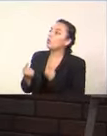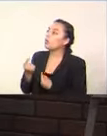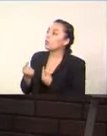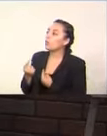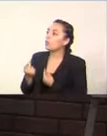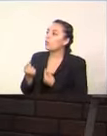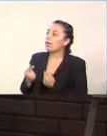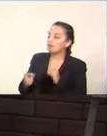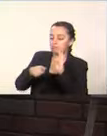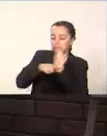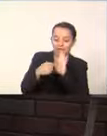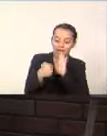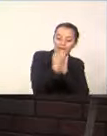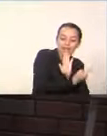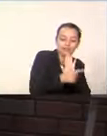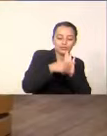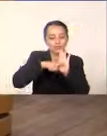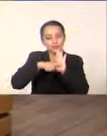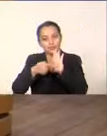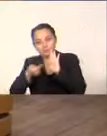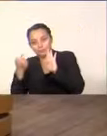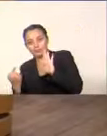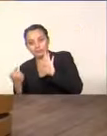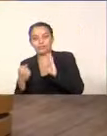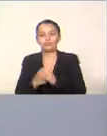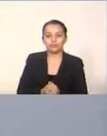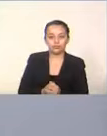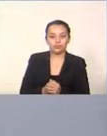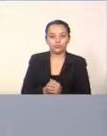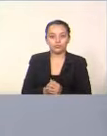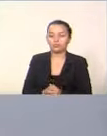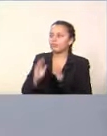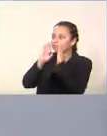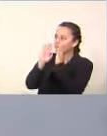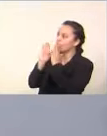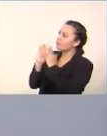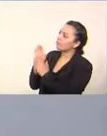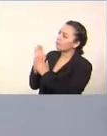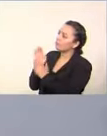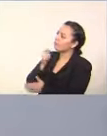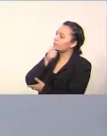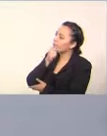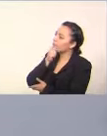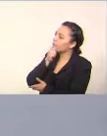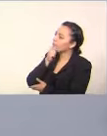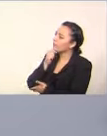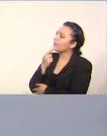porque antes pues ya me aparecía la resta. Pero en este caso tengo que identificar en esta situación quién es